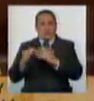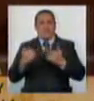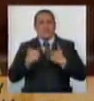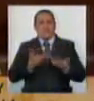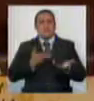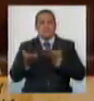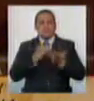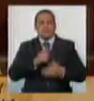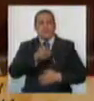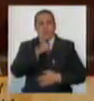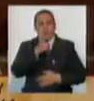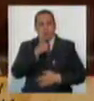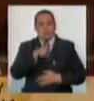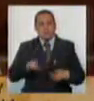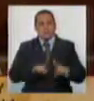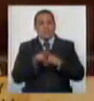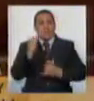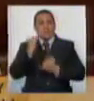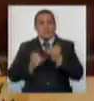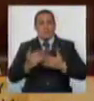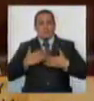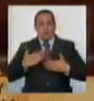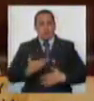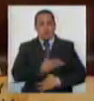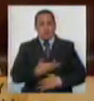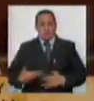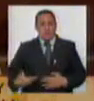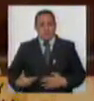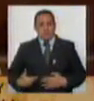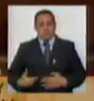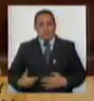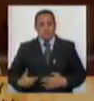agua potable. Al final de mi gobierno,